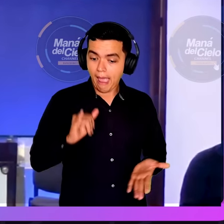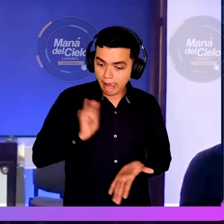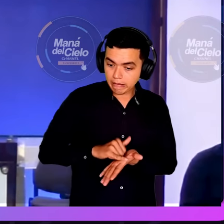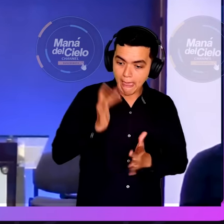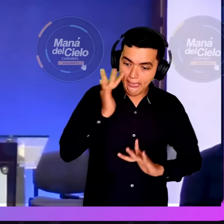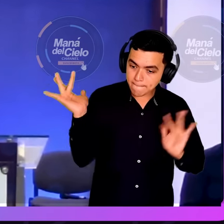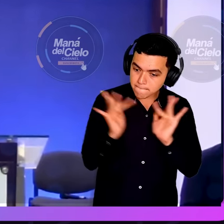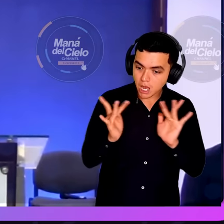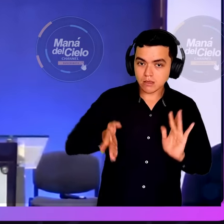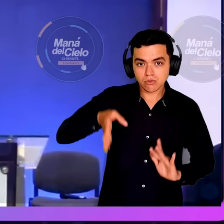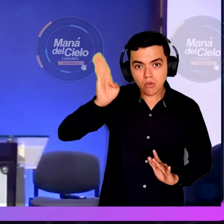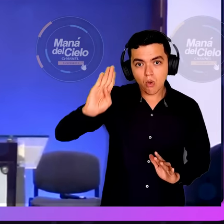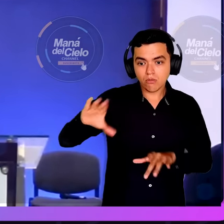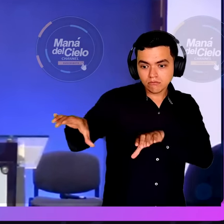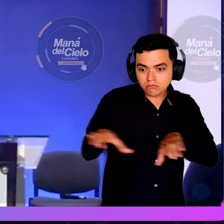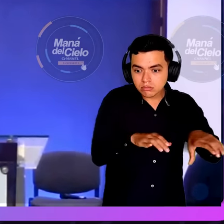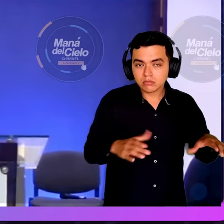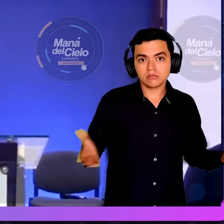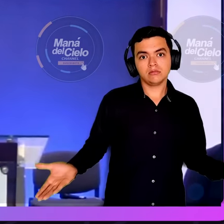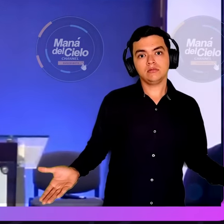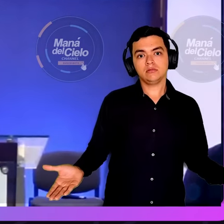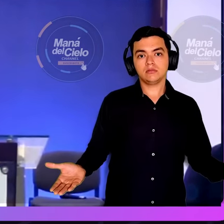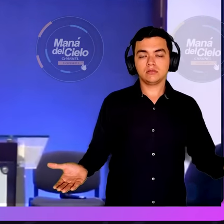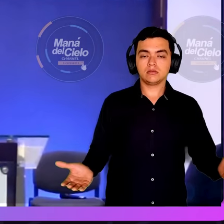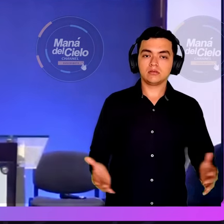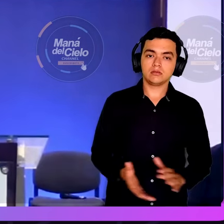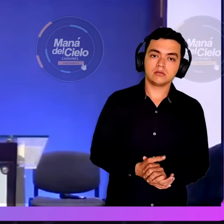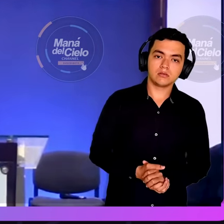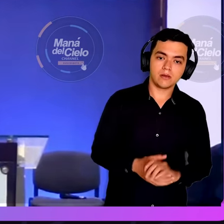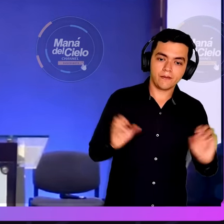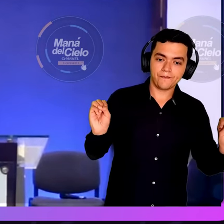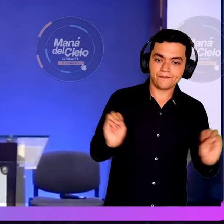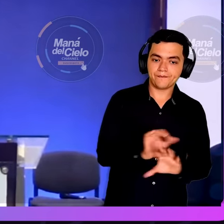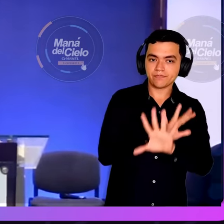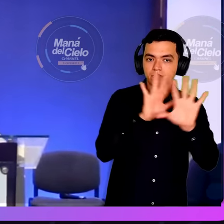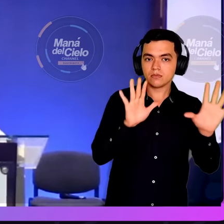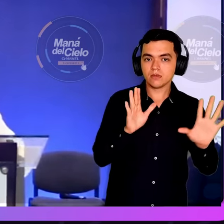Espíritu Santo, porque lo que muestra que tú y yo tenemos el Espíritu Santo es el fruto.